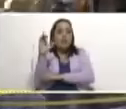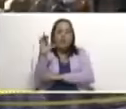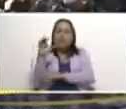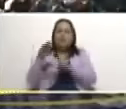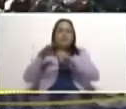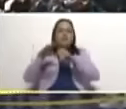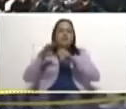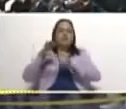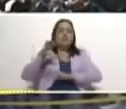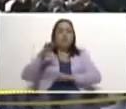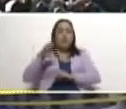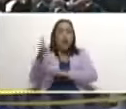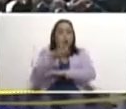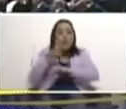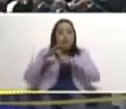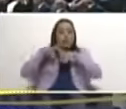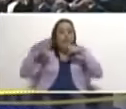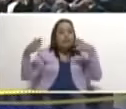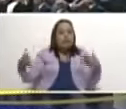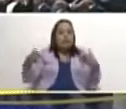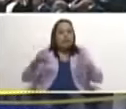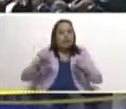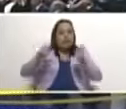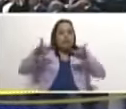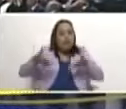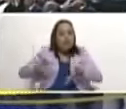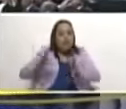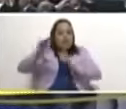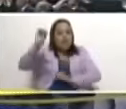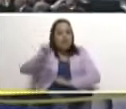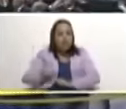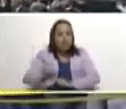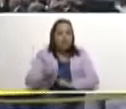La potencia naciente del sur.